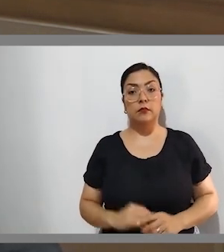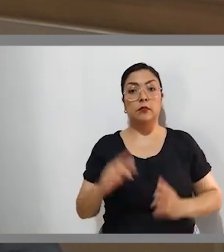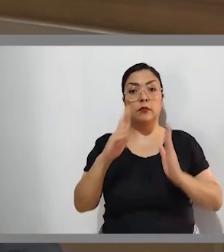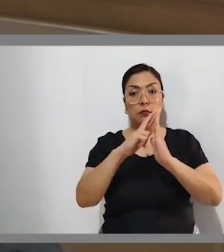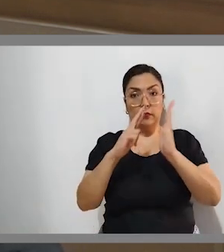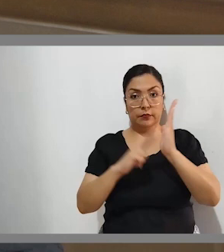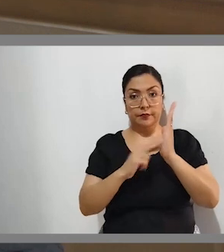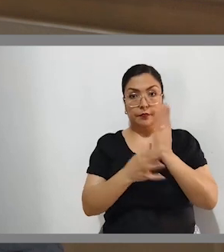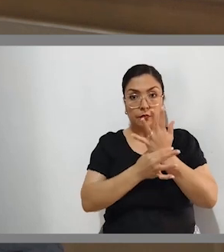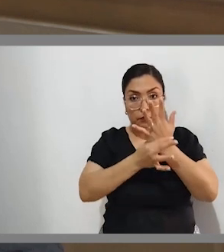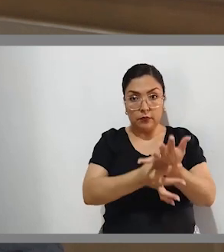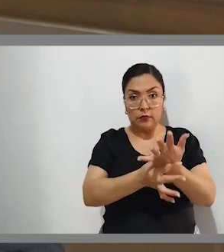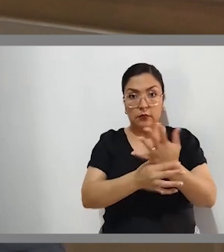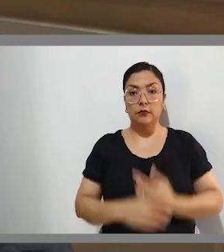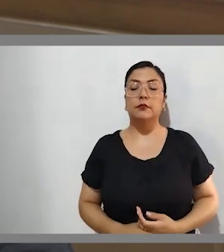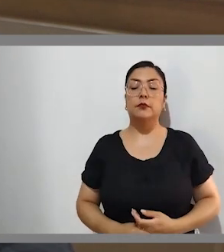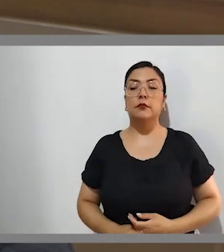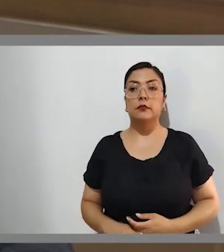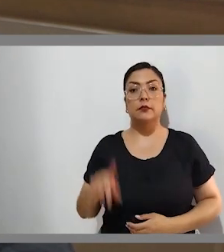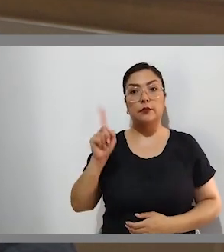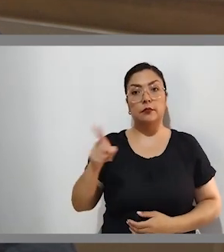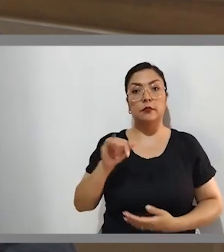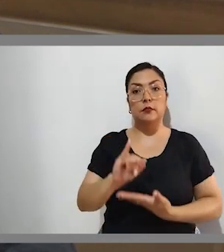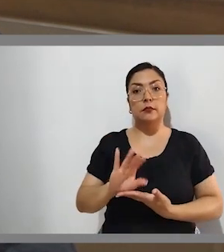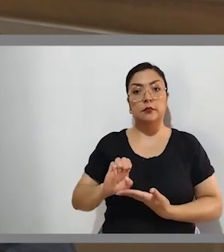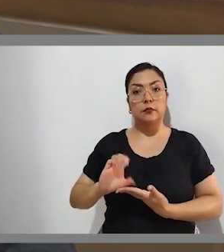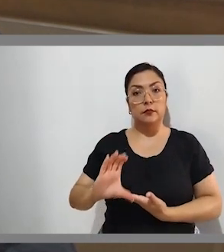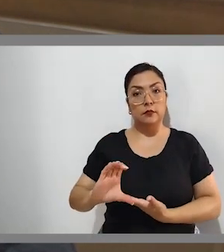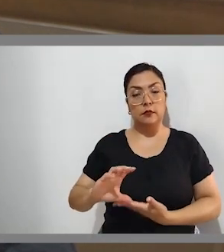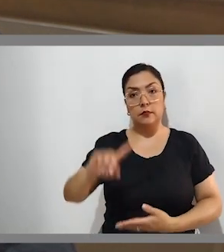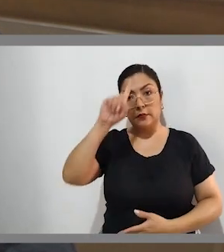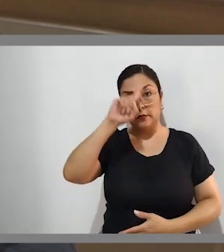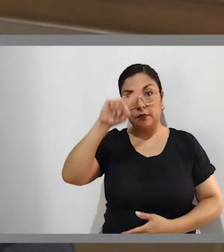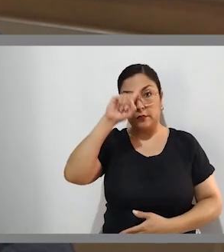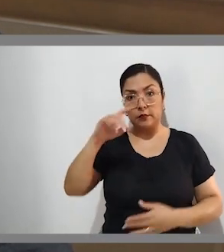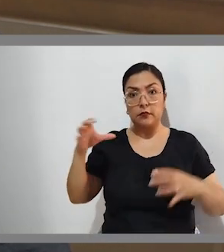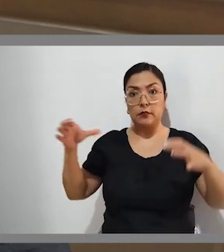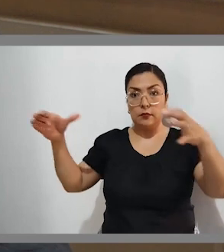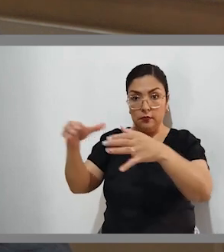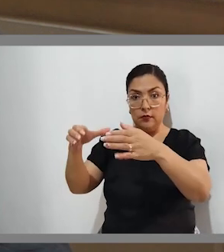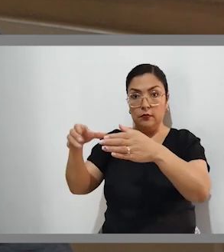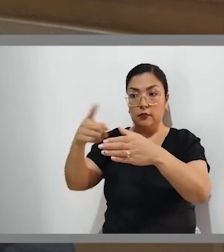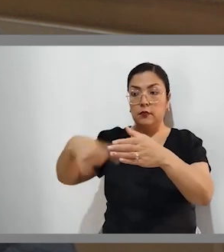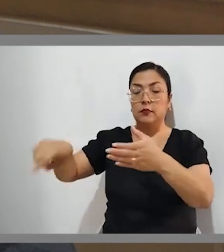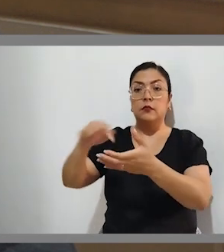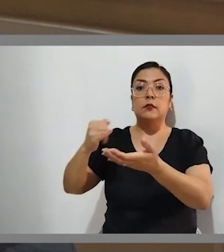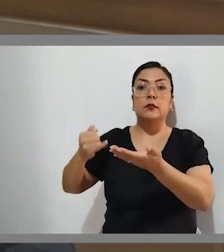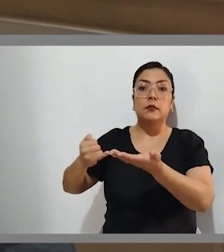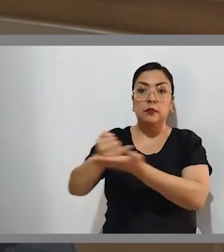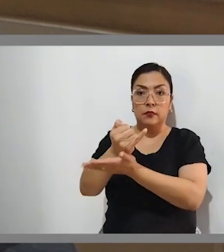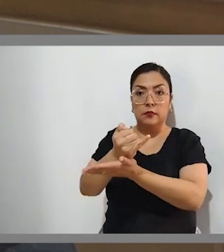acuerdo al reglamento de elecciones, el Consejo General del Instituto Electoral de Coahuila emite un acuerdo por el